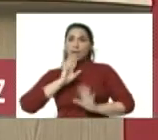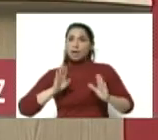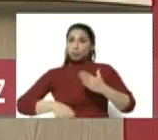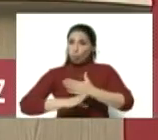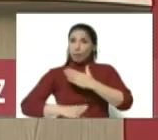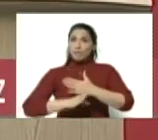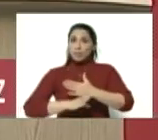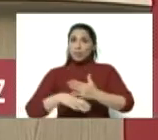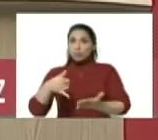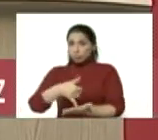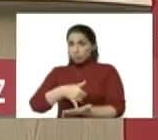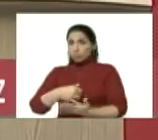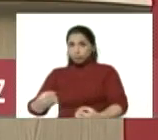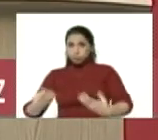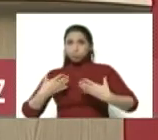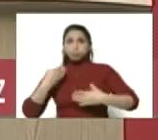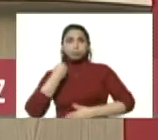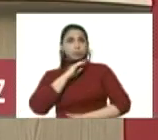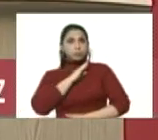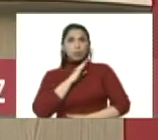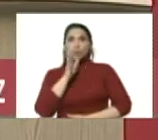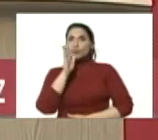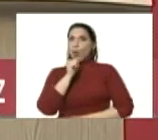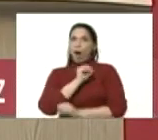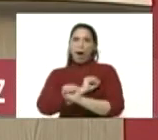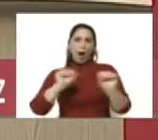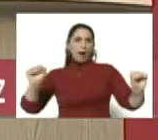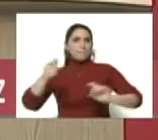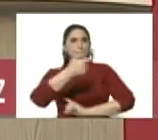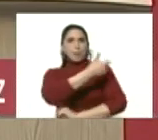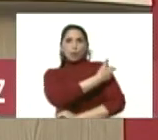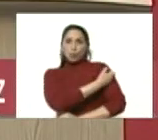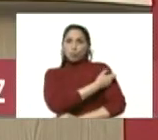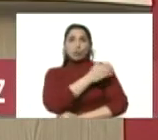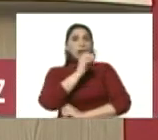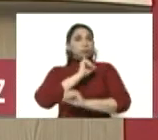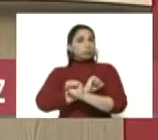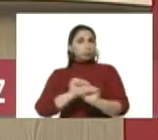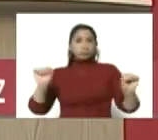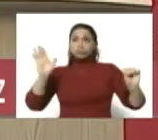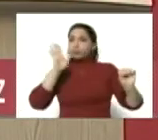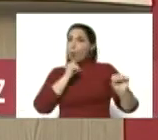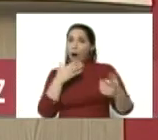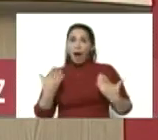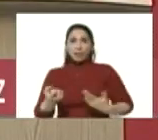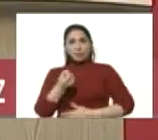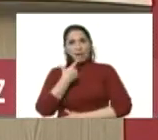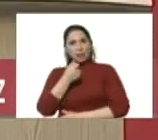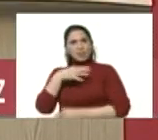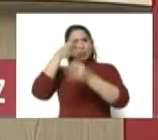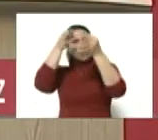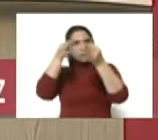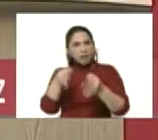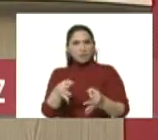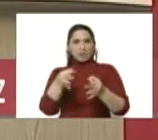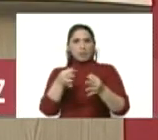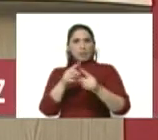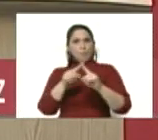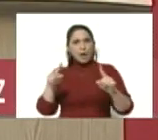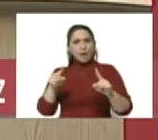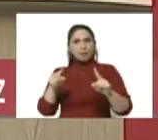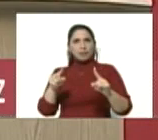Todavía es susceptible al virus, todavía no existe una vacuna, todavía no existe un tratamiento definitivo